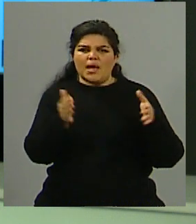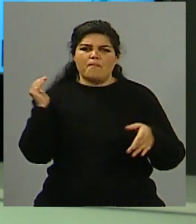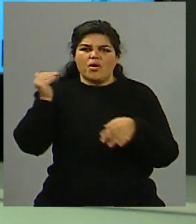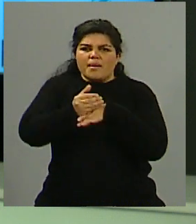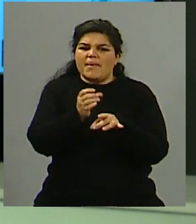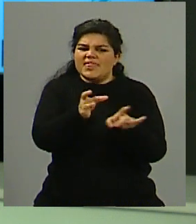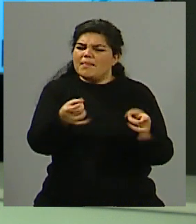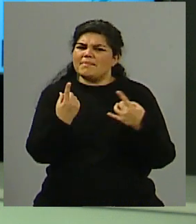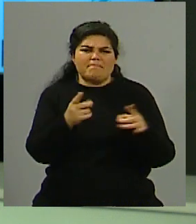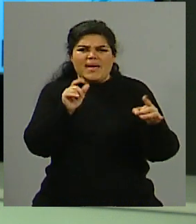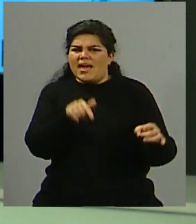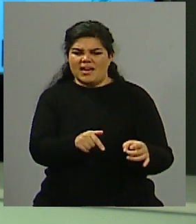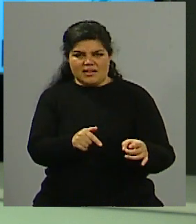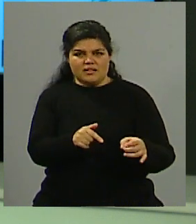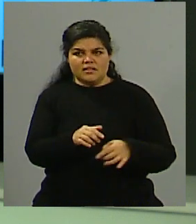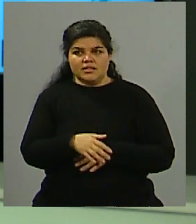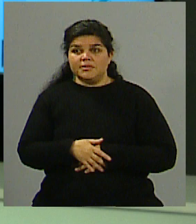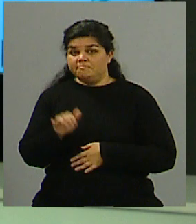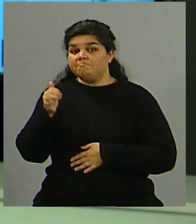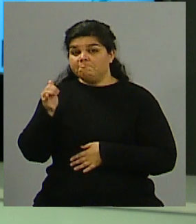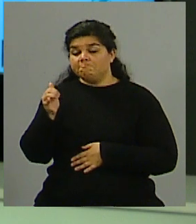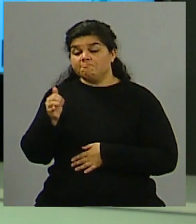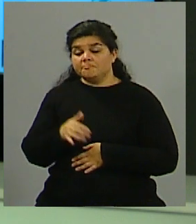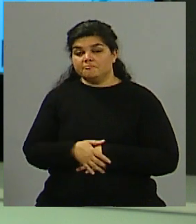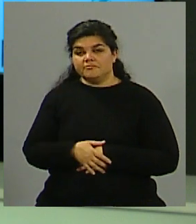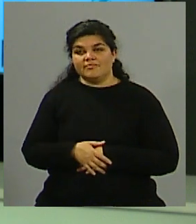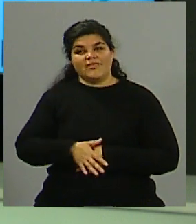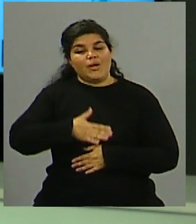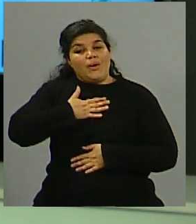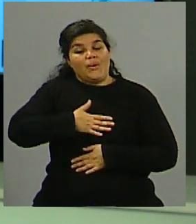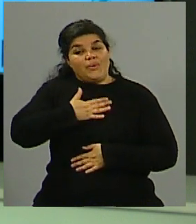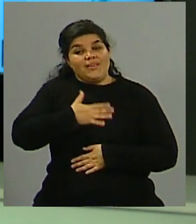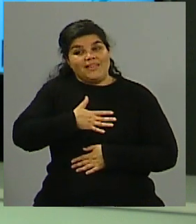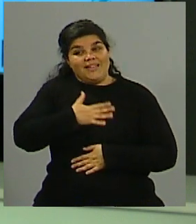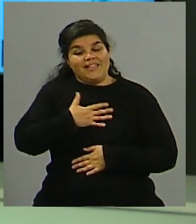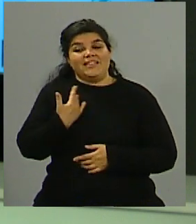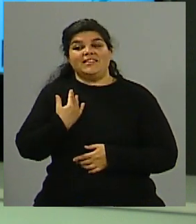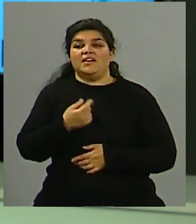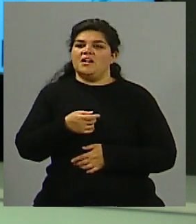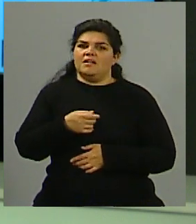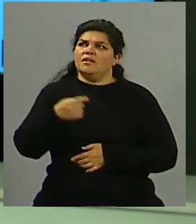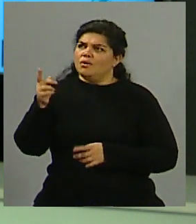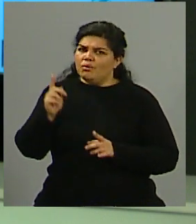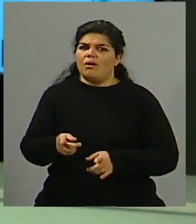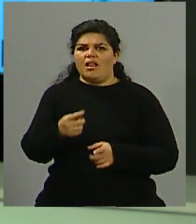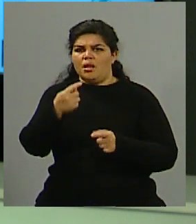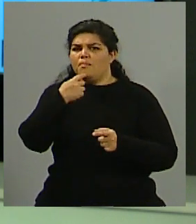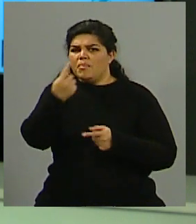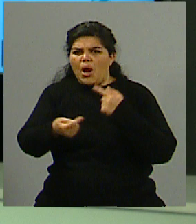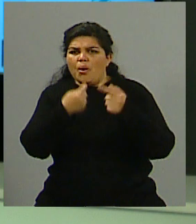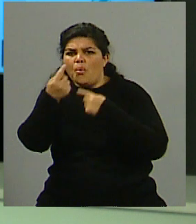Absolutamente, absolutamente. Entonces, Rebeca, es un gusto, realmente tenemos un montón de preguntas más, así que